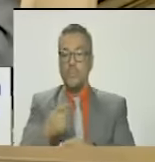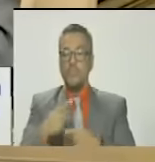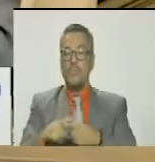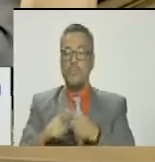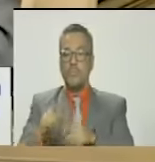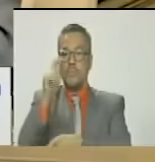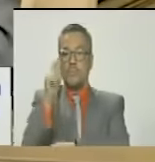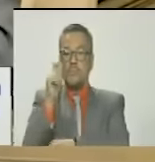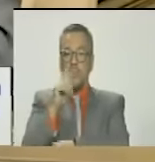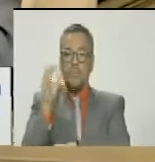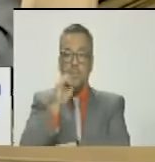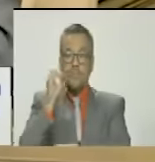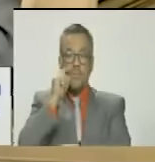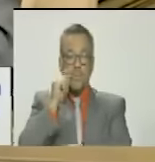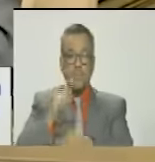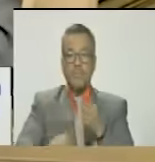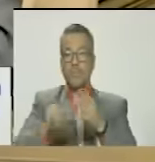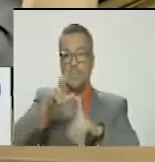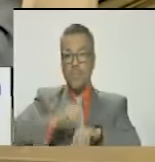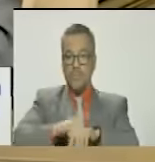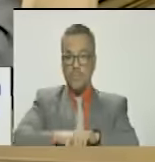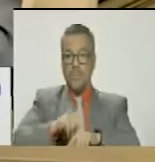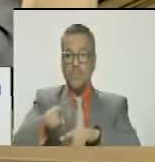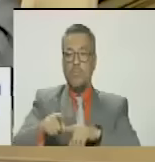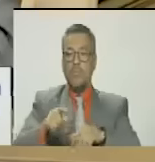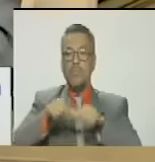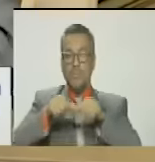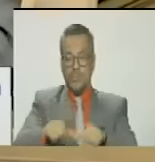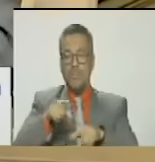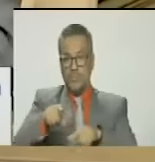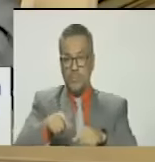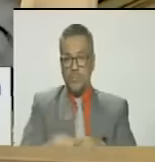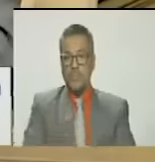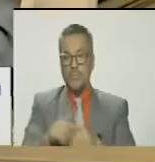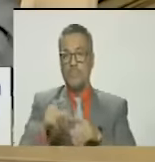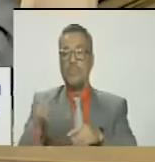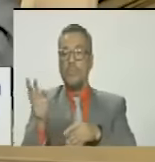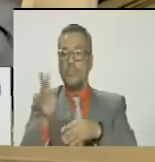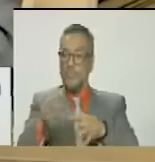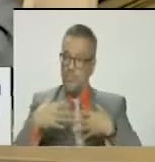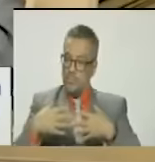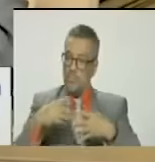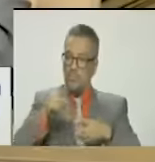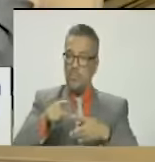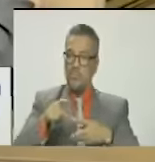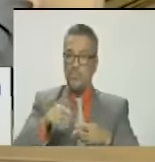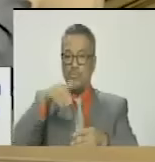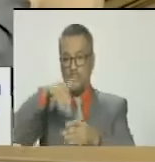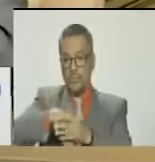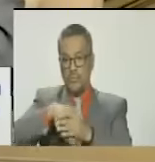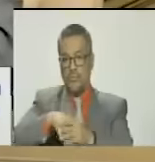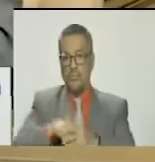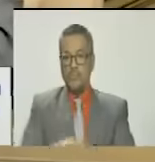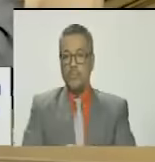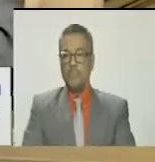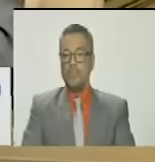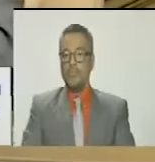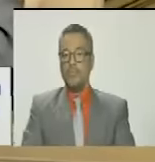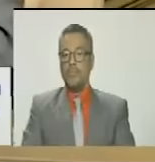otro diputado o diputada de 3 minutos para ratificar la postulación, que de inmediato será sometida a